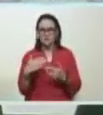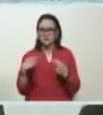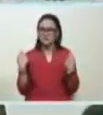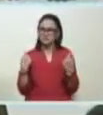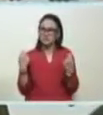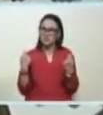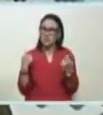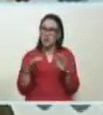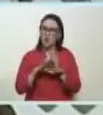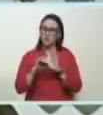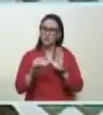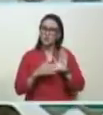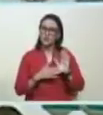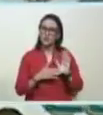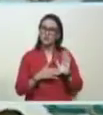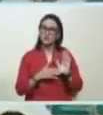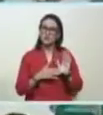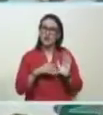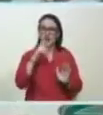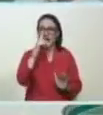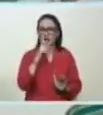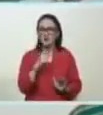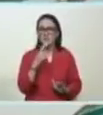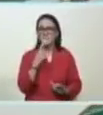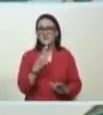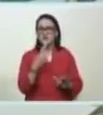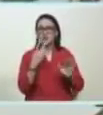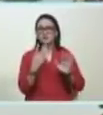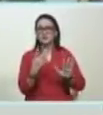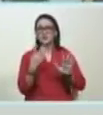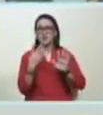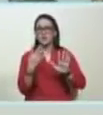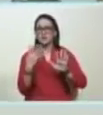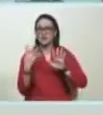popular constituyente del año